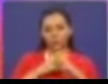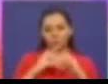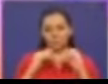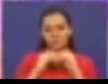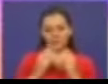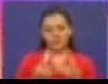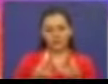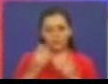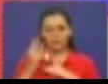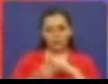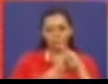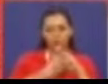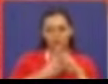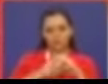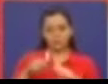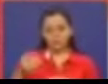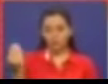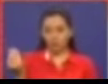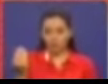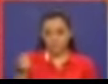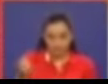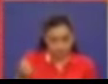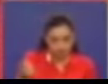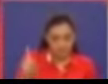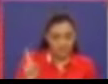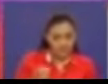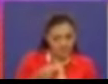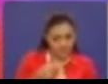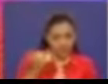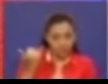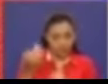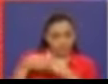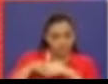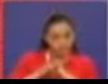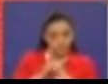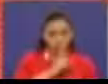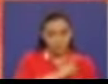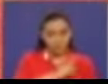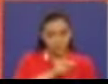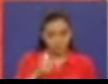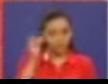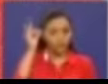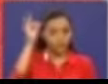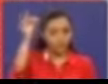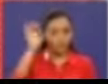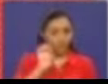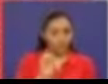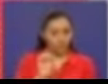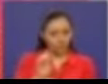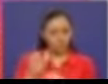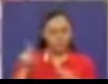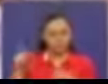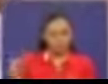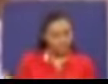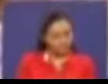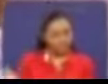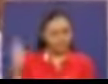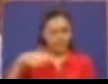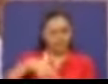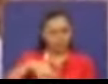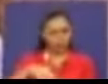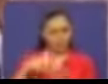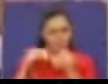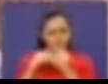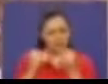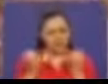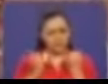mundial. Chicos de Ikean, ustedes son el presente y el futuro de la patria. Ustedes son la esperanza a estudiar con mucho ahínco, con